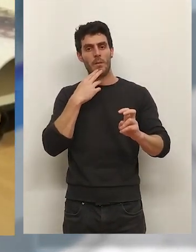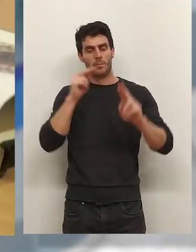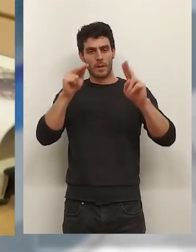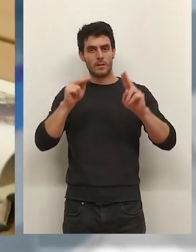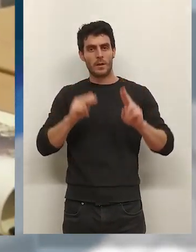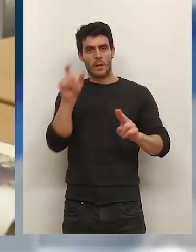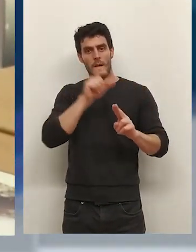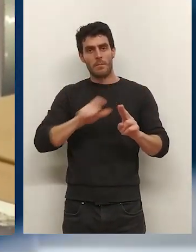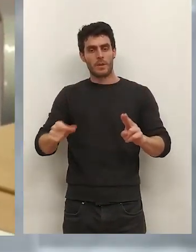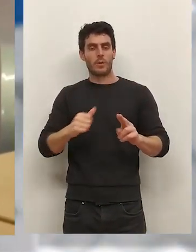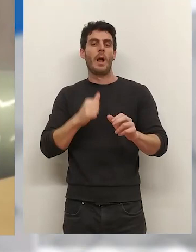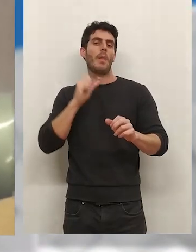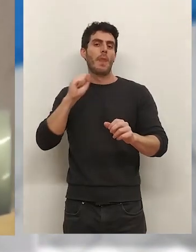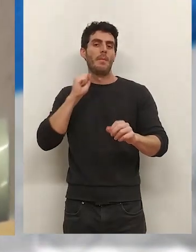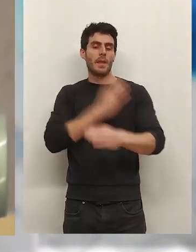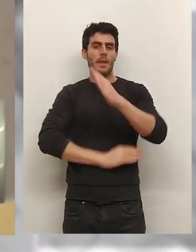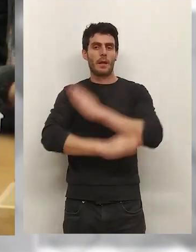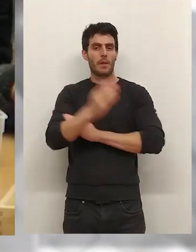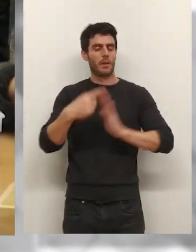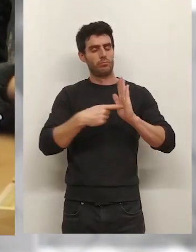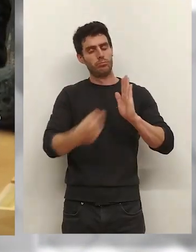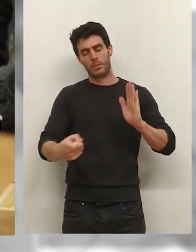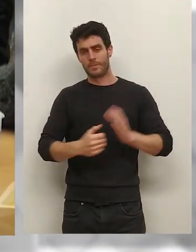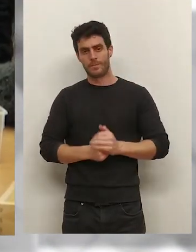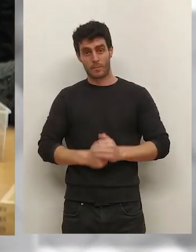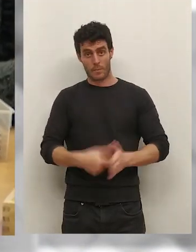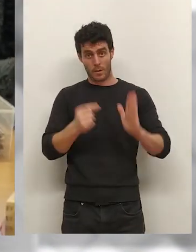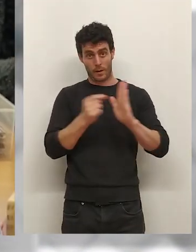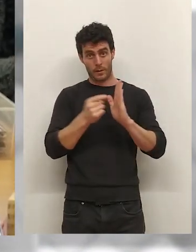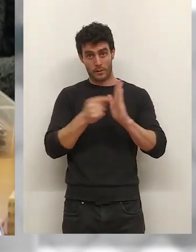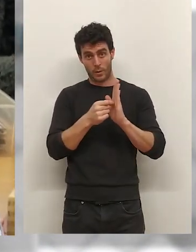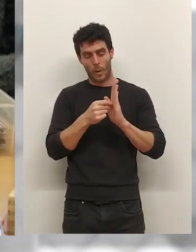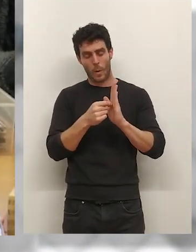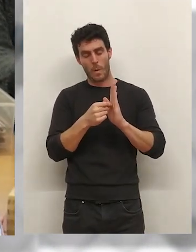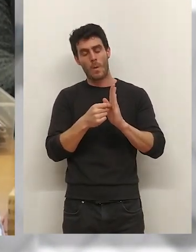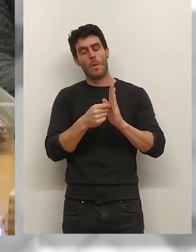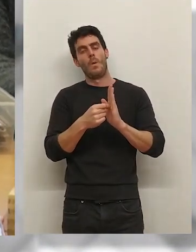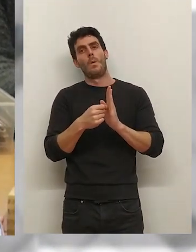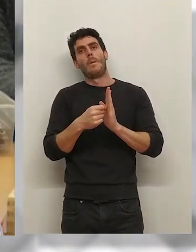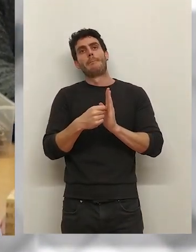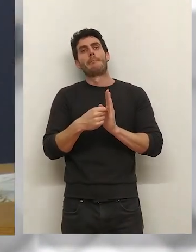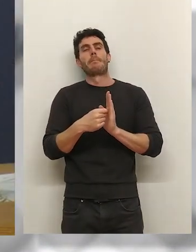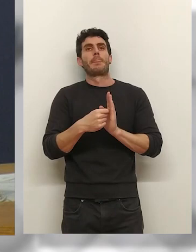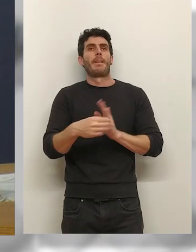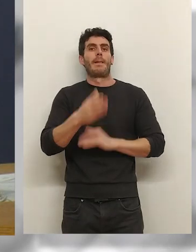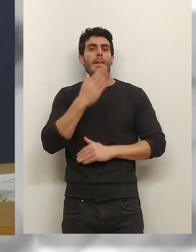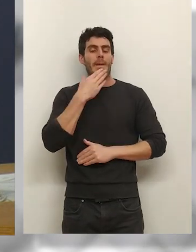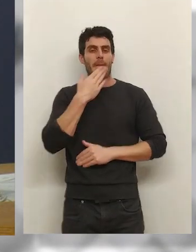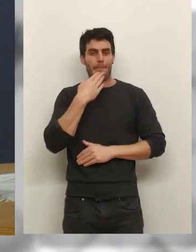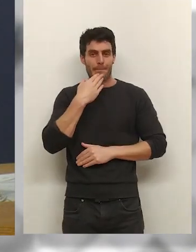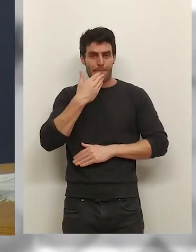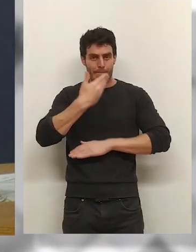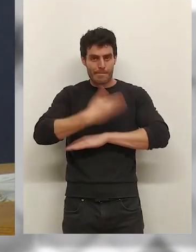las residencias para personas con dependencia y discapacidad. Se suprime el requisito de que la